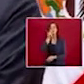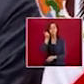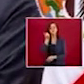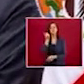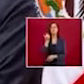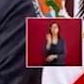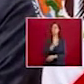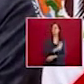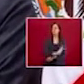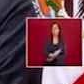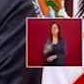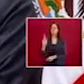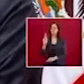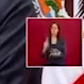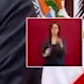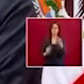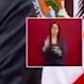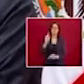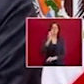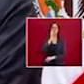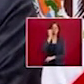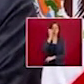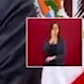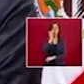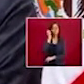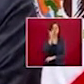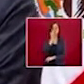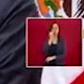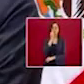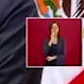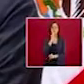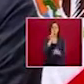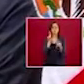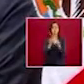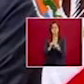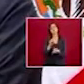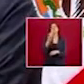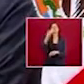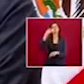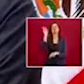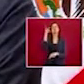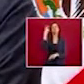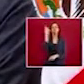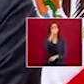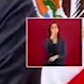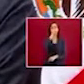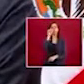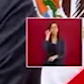nacional que permita, ante la urgencia del coronavirus y la emergencia económica,